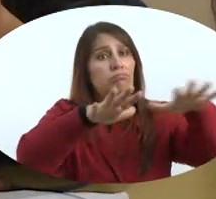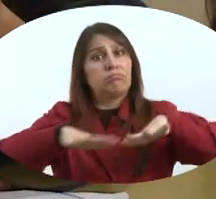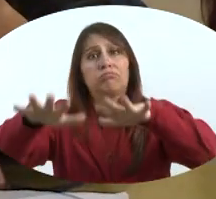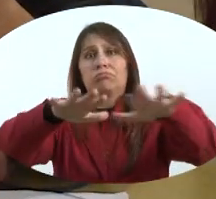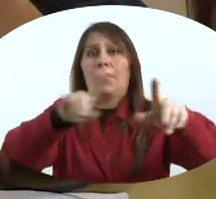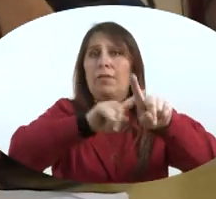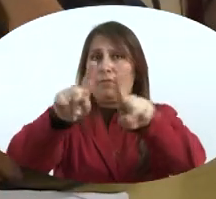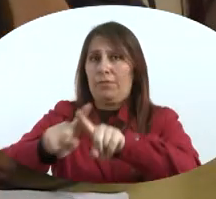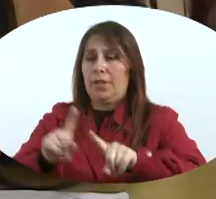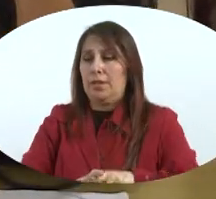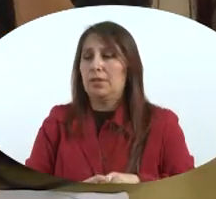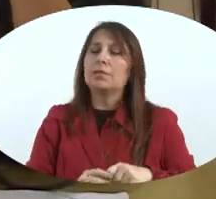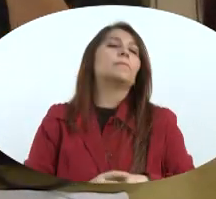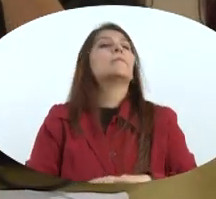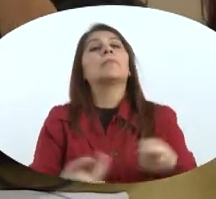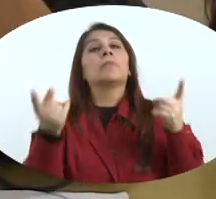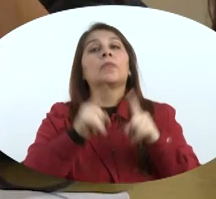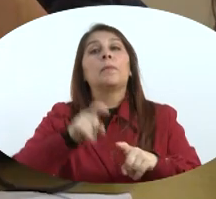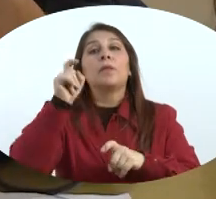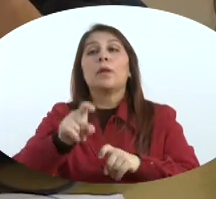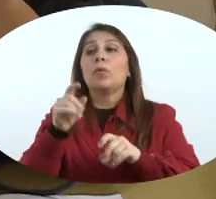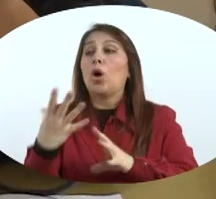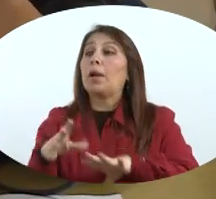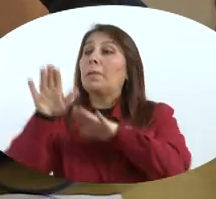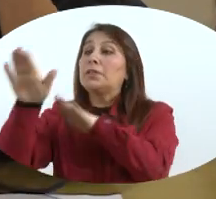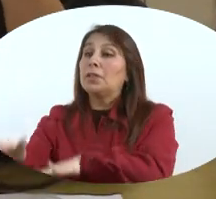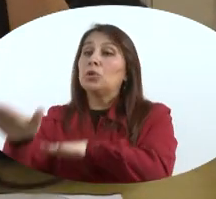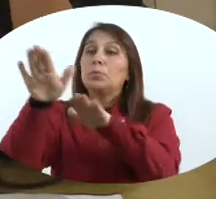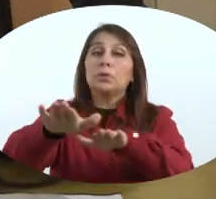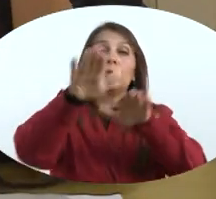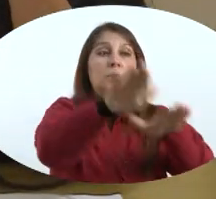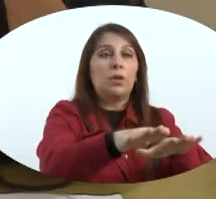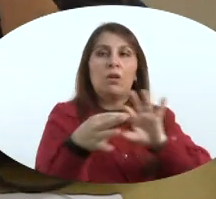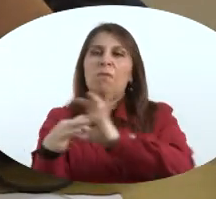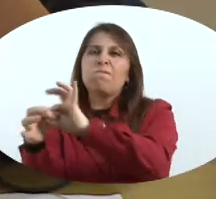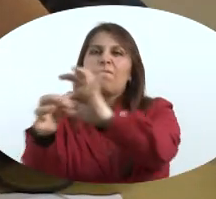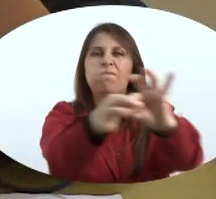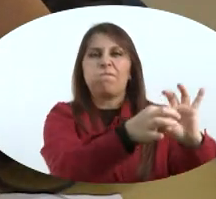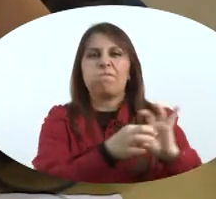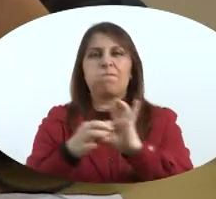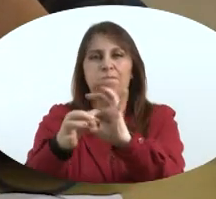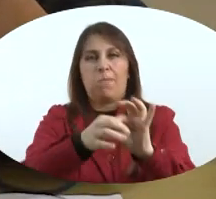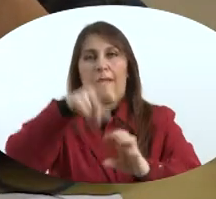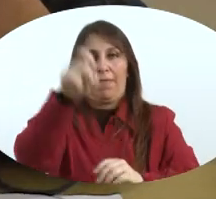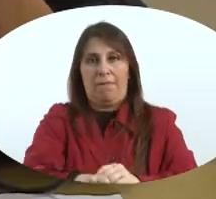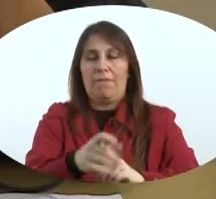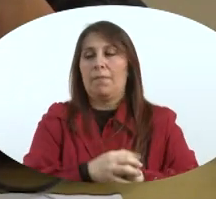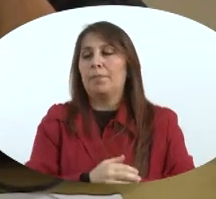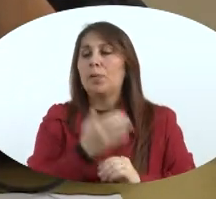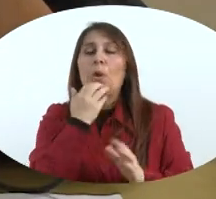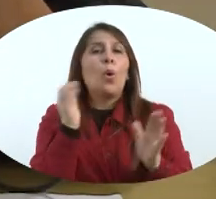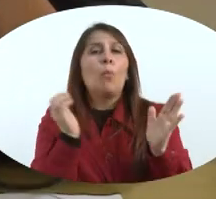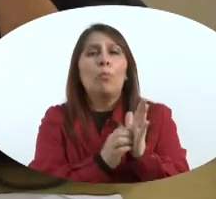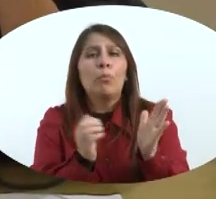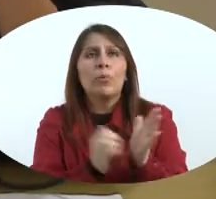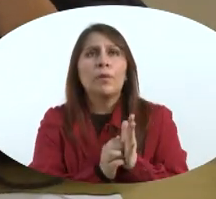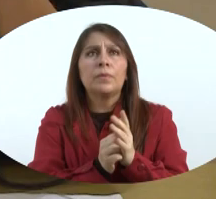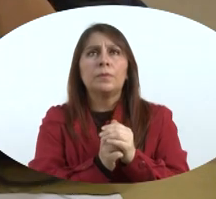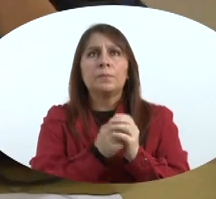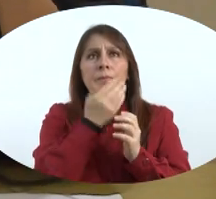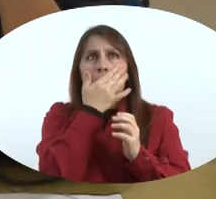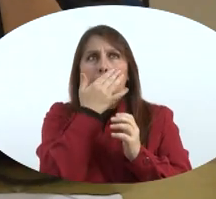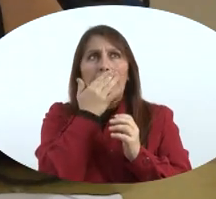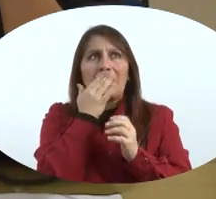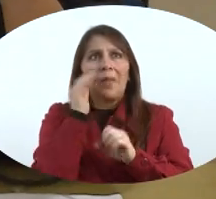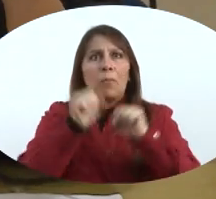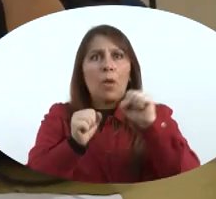hay que articularnos también con las otras representaciones entonces es por qué porque es un canal permite hacer